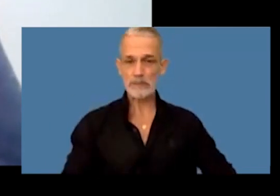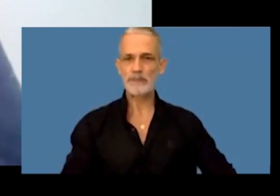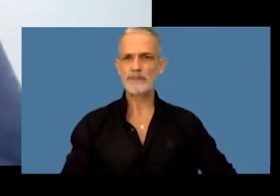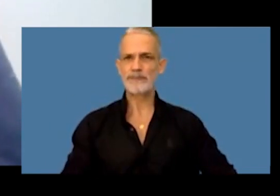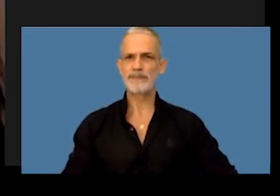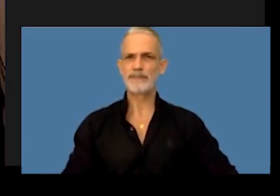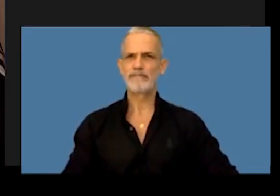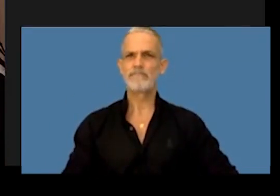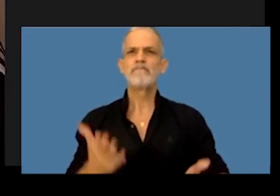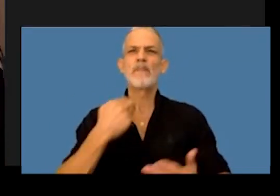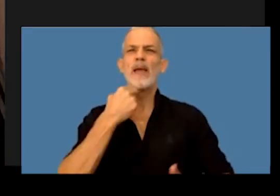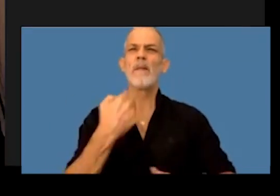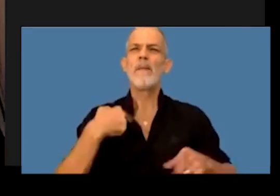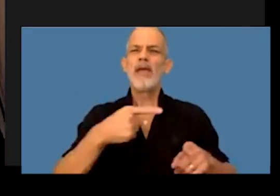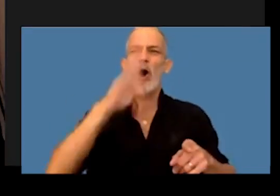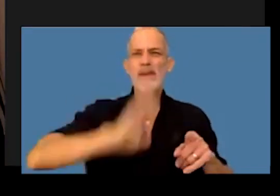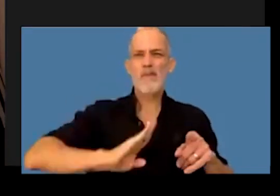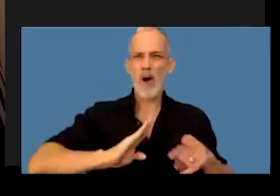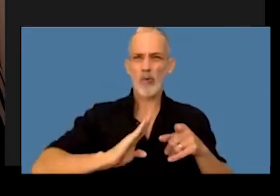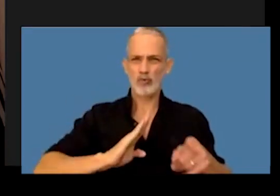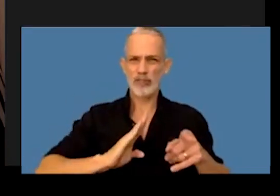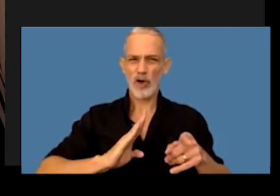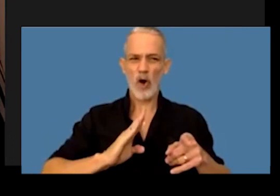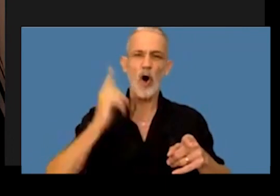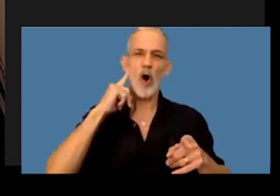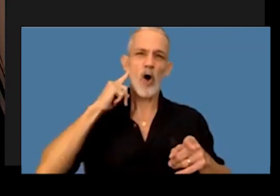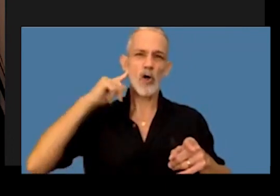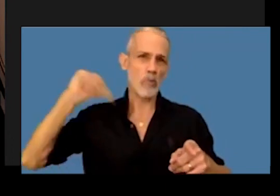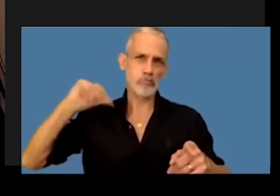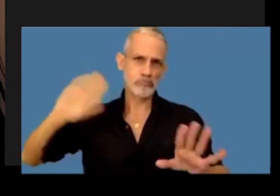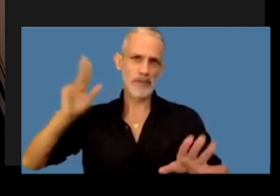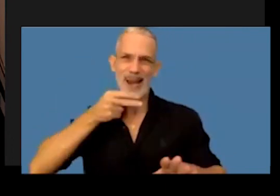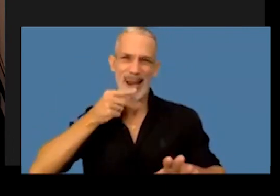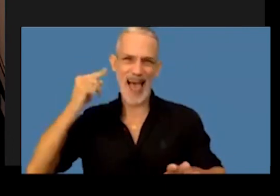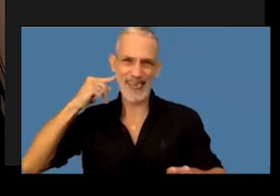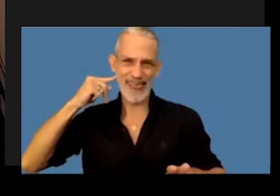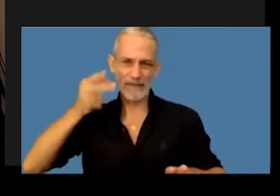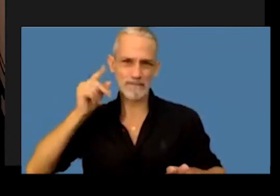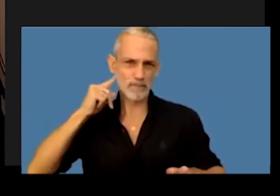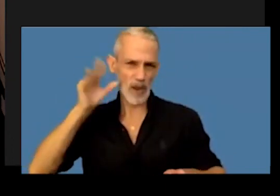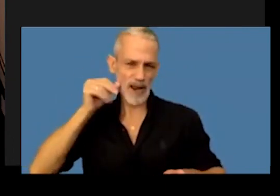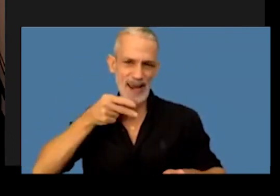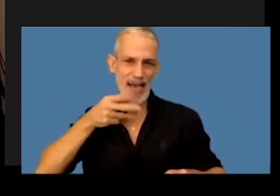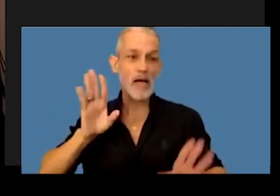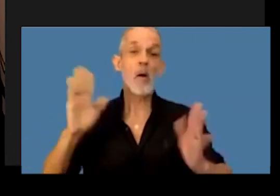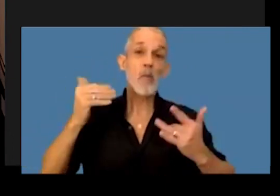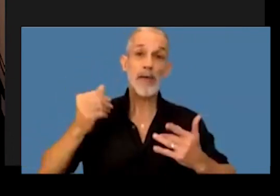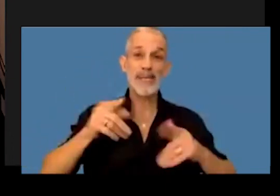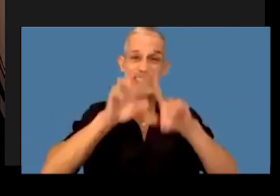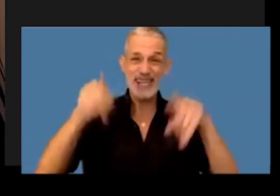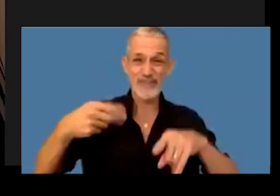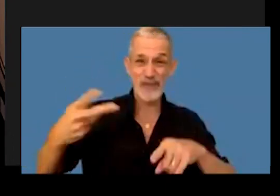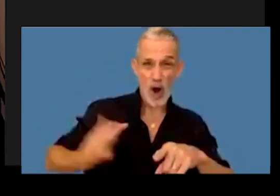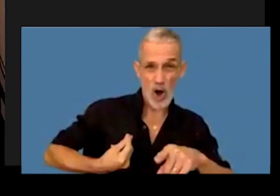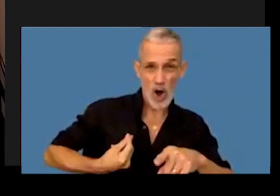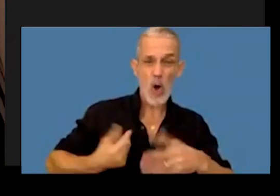Mi hijo es hipoacúsico, de un oído no escucha nada. ¿Me puede llegar a negar el certificado porque